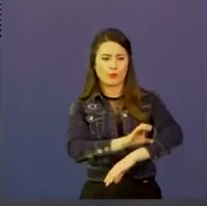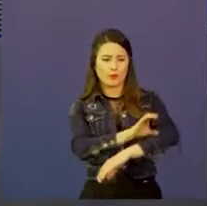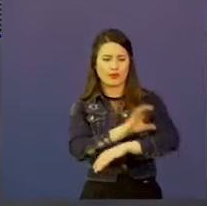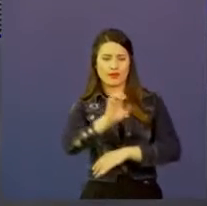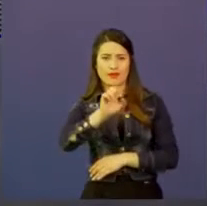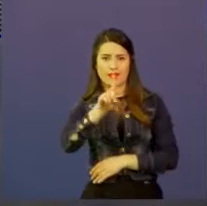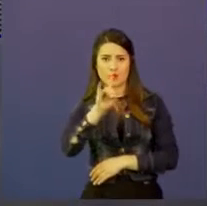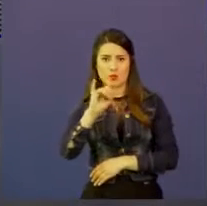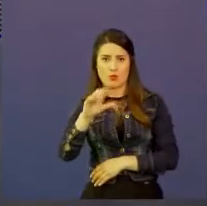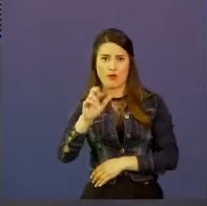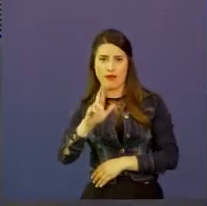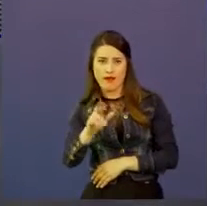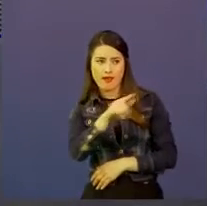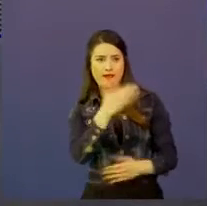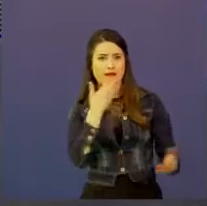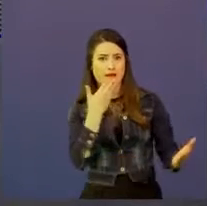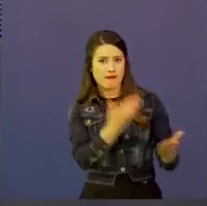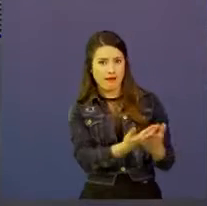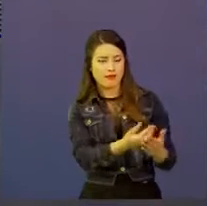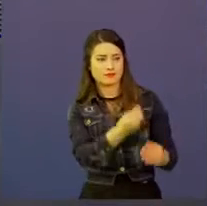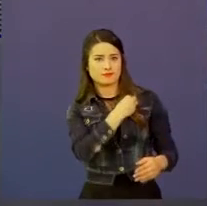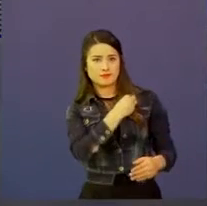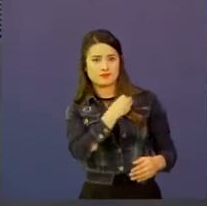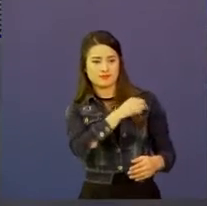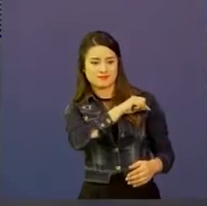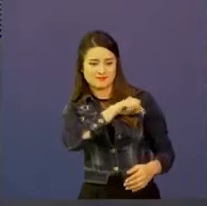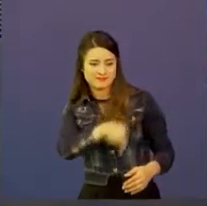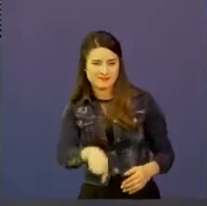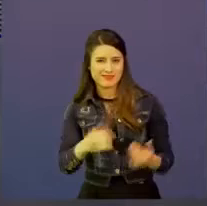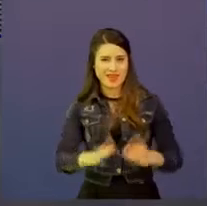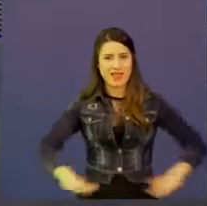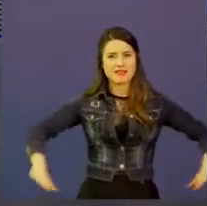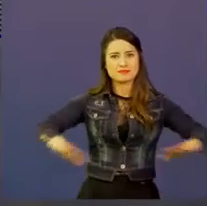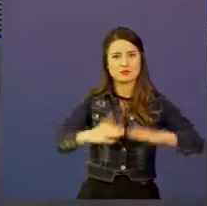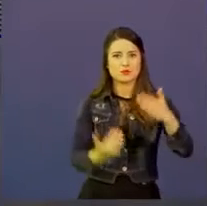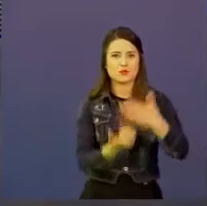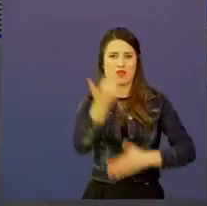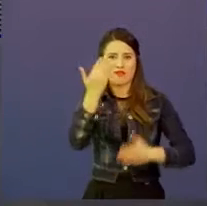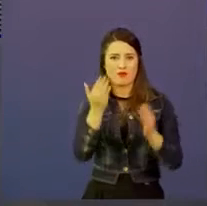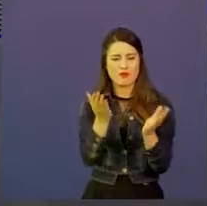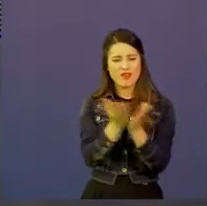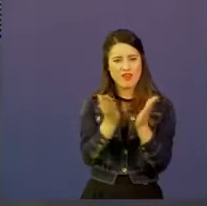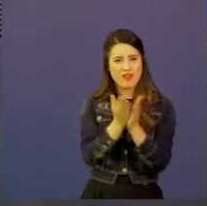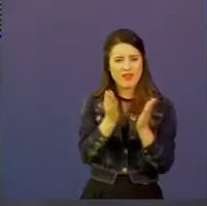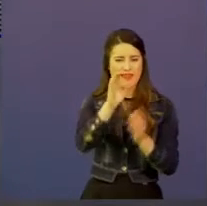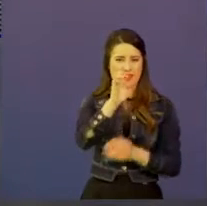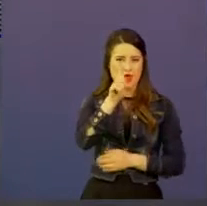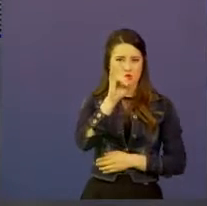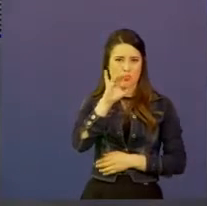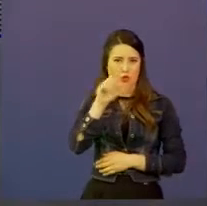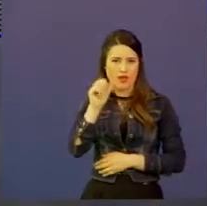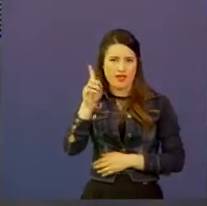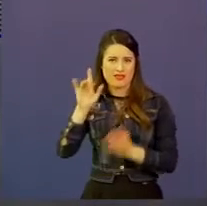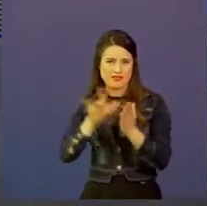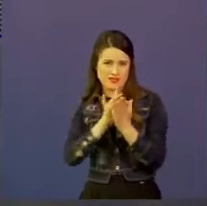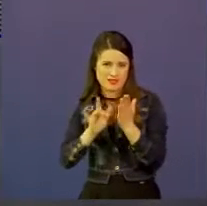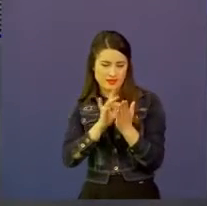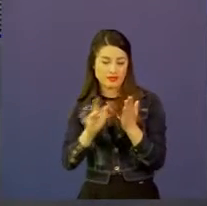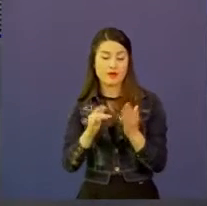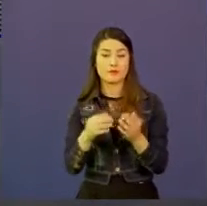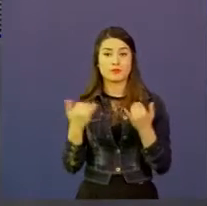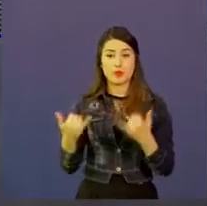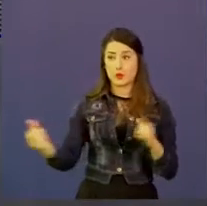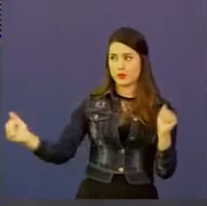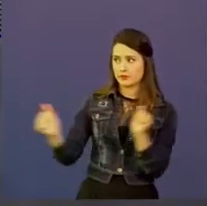por compartir este espacio de Educa Digital que es tan importante. Hoy efectivamente nos acompañan dos personas muy especiales